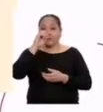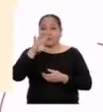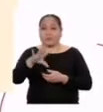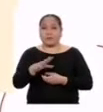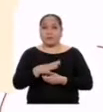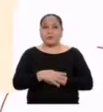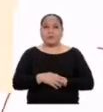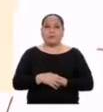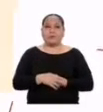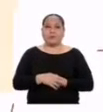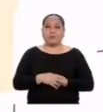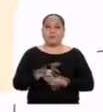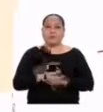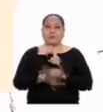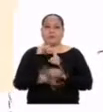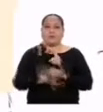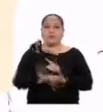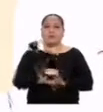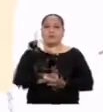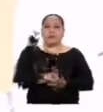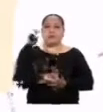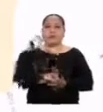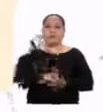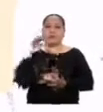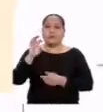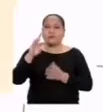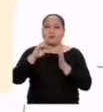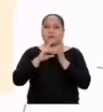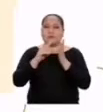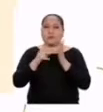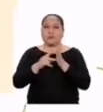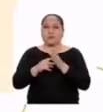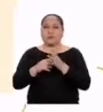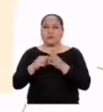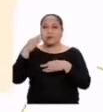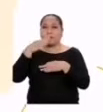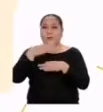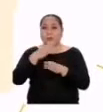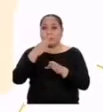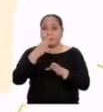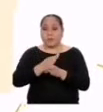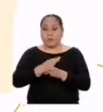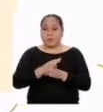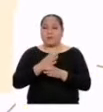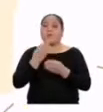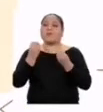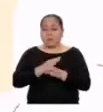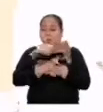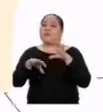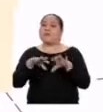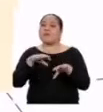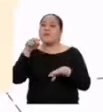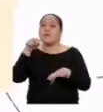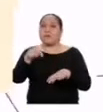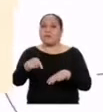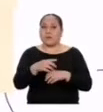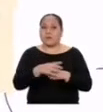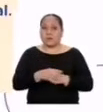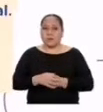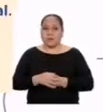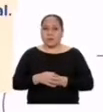Academia Española, la palabra talante significa modo o manera de ejecutar algo, semblante